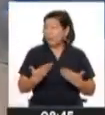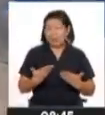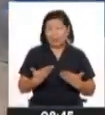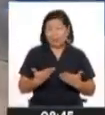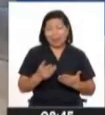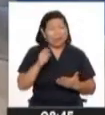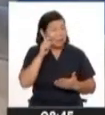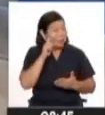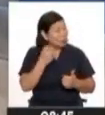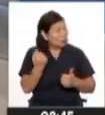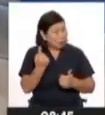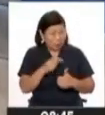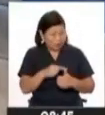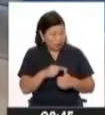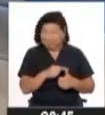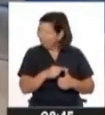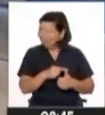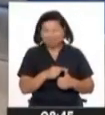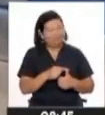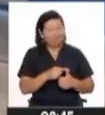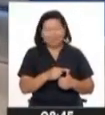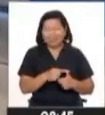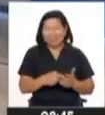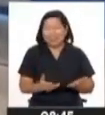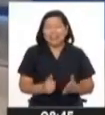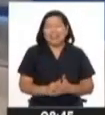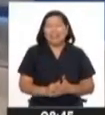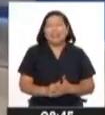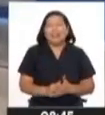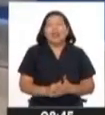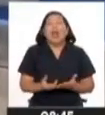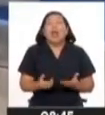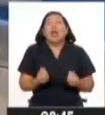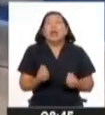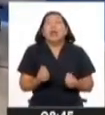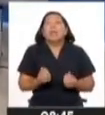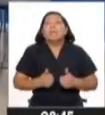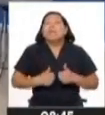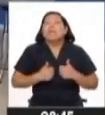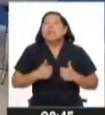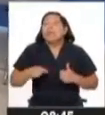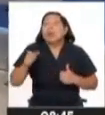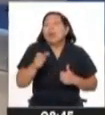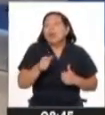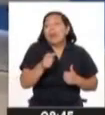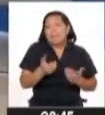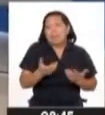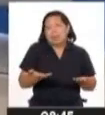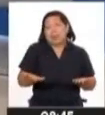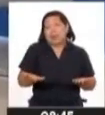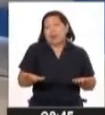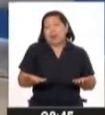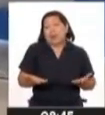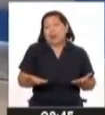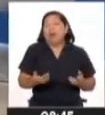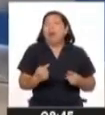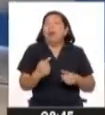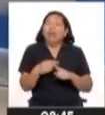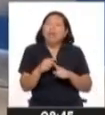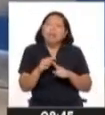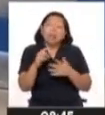violencia sexual, por ejemplo. Claro, lo que me menciona son los contextos en los que se podría dar, pero en realidad pues los